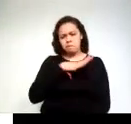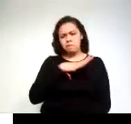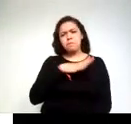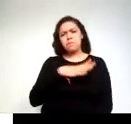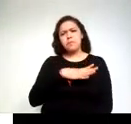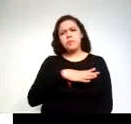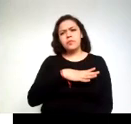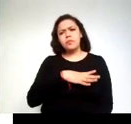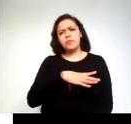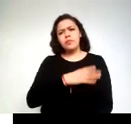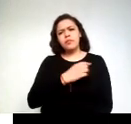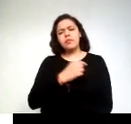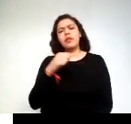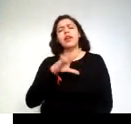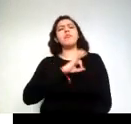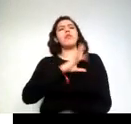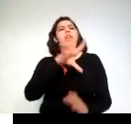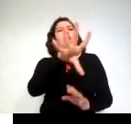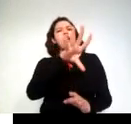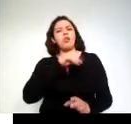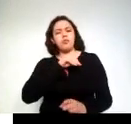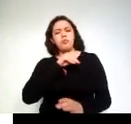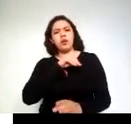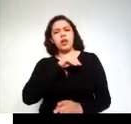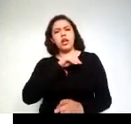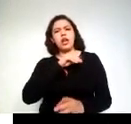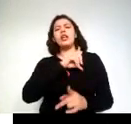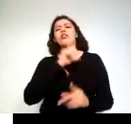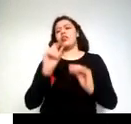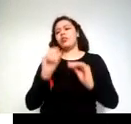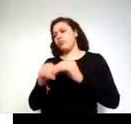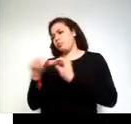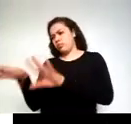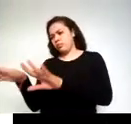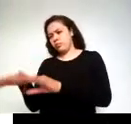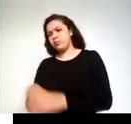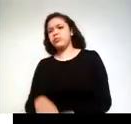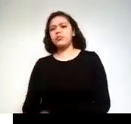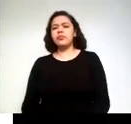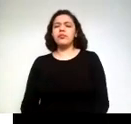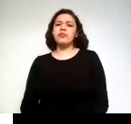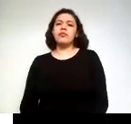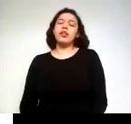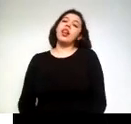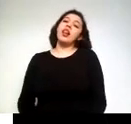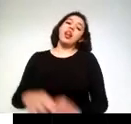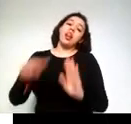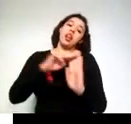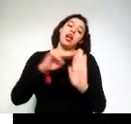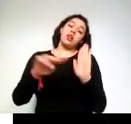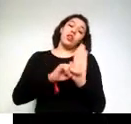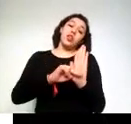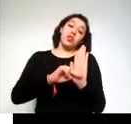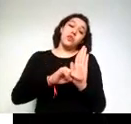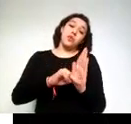las pueden copiar y reproducir. Ahora, la norma no, como tal,